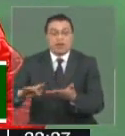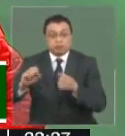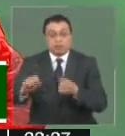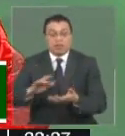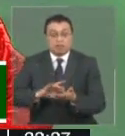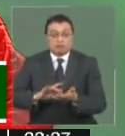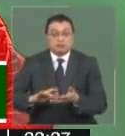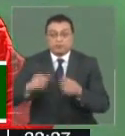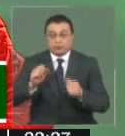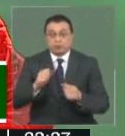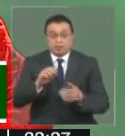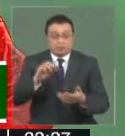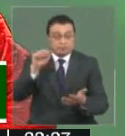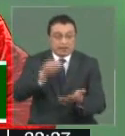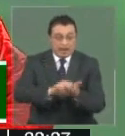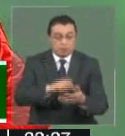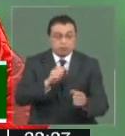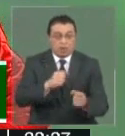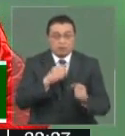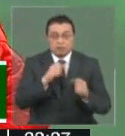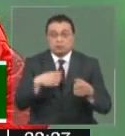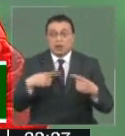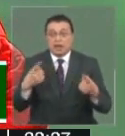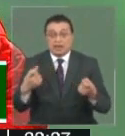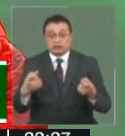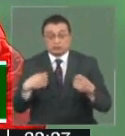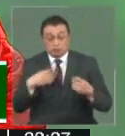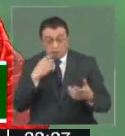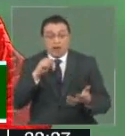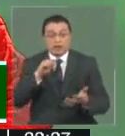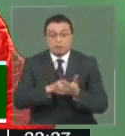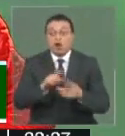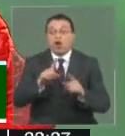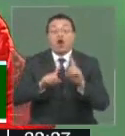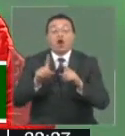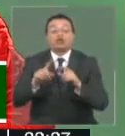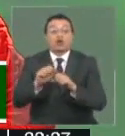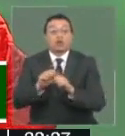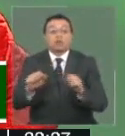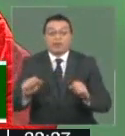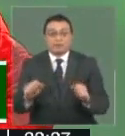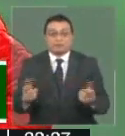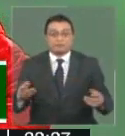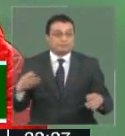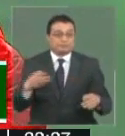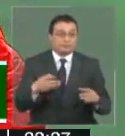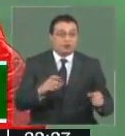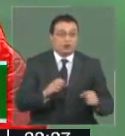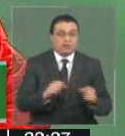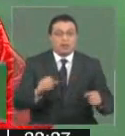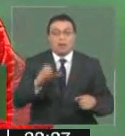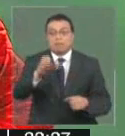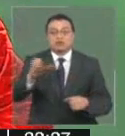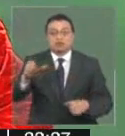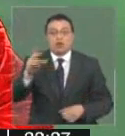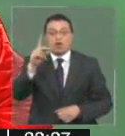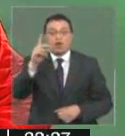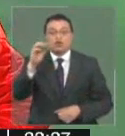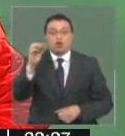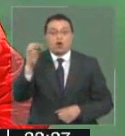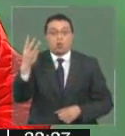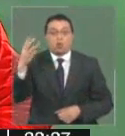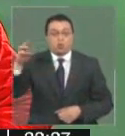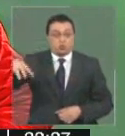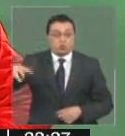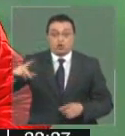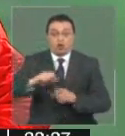posibilidad de plantear un reclamo, si es que lo necesito, pero hay otras personas que no lo pueden hacer. Personas con síndrome de Down,